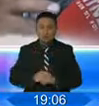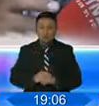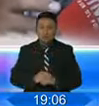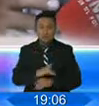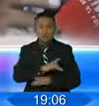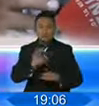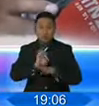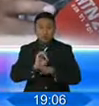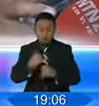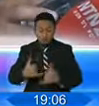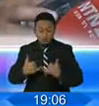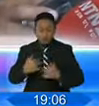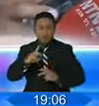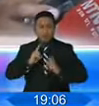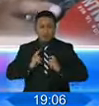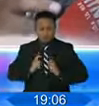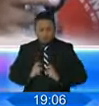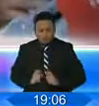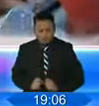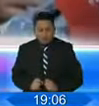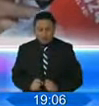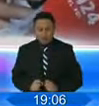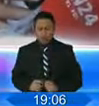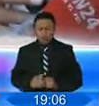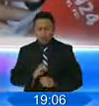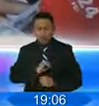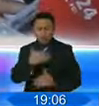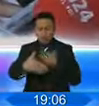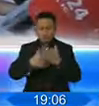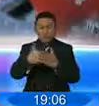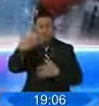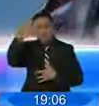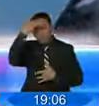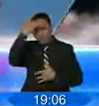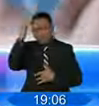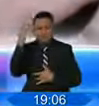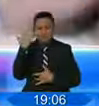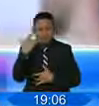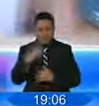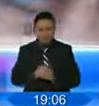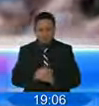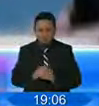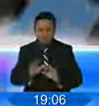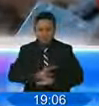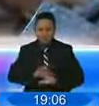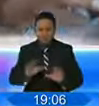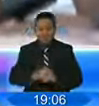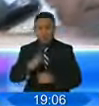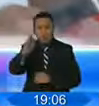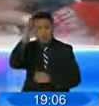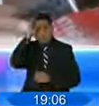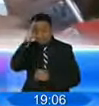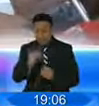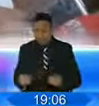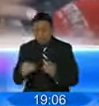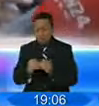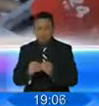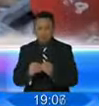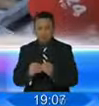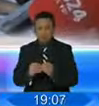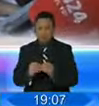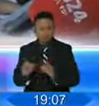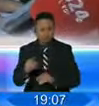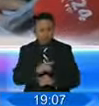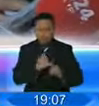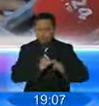no queremos vivir con cáncer, no queremos padecer de enfermedades raras. No queremos más hospitales, queremos